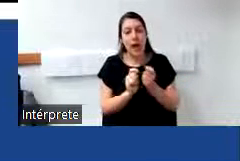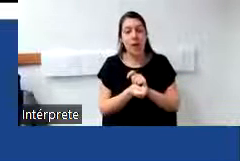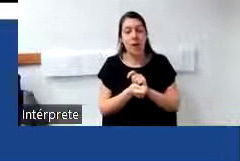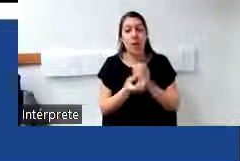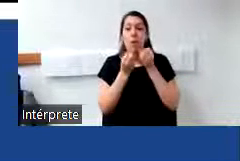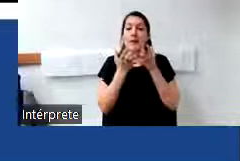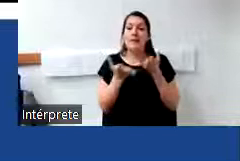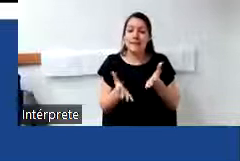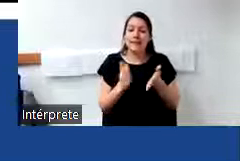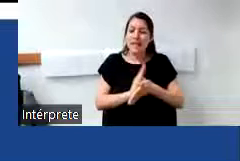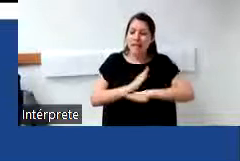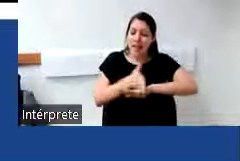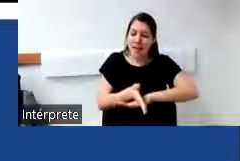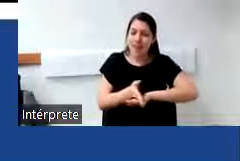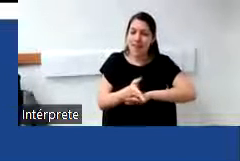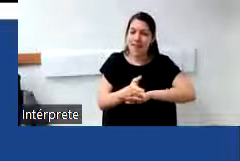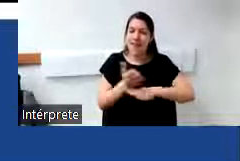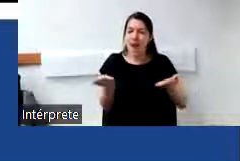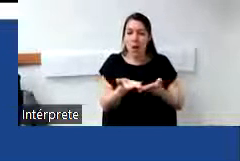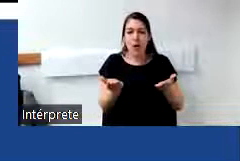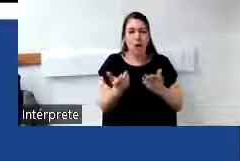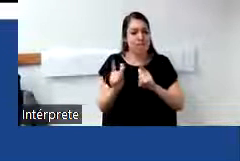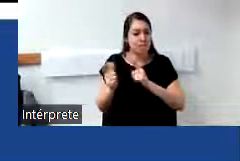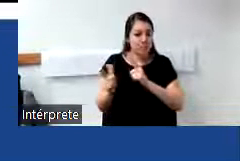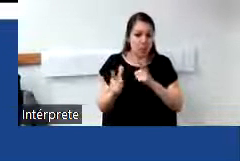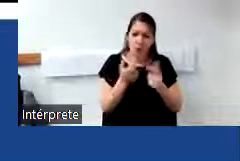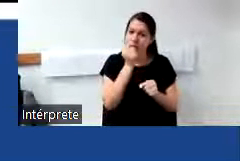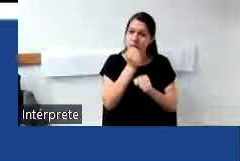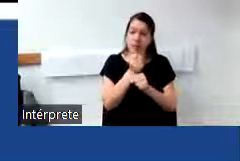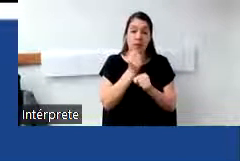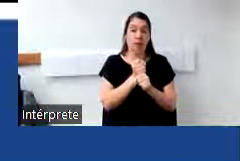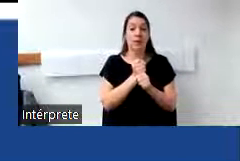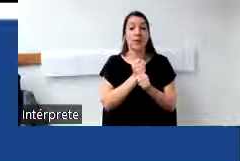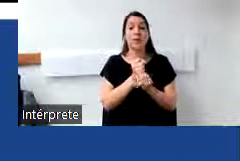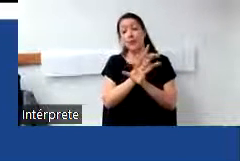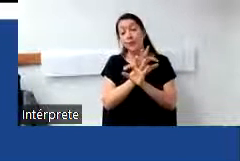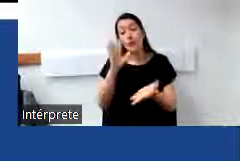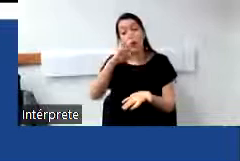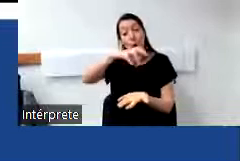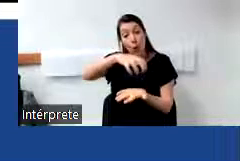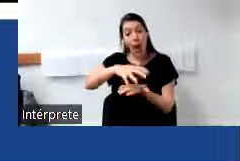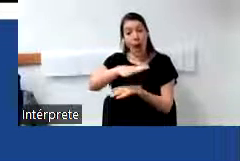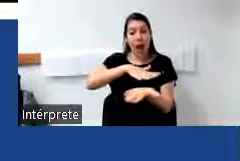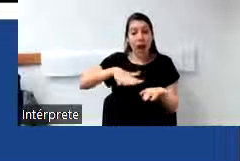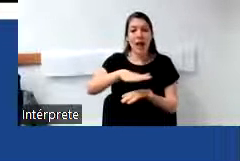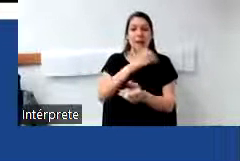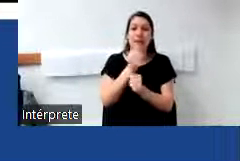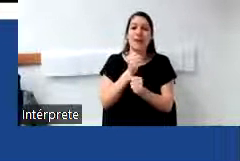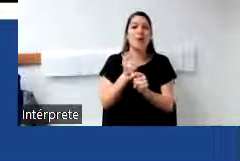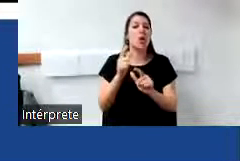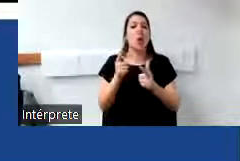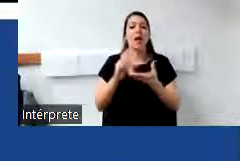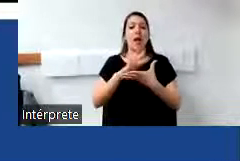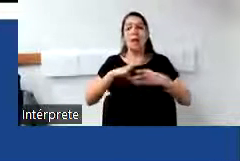condiciones de accesibilidad necesarias en nuestro entorno de trabajo o en el sector donde se desarrolla actualmente. Entonces, bueno,